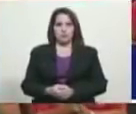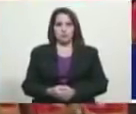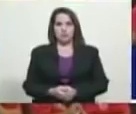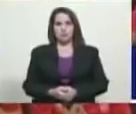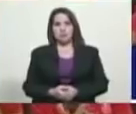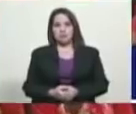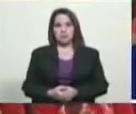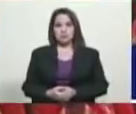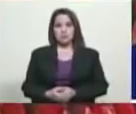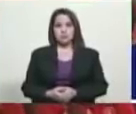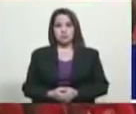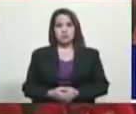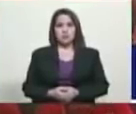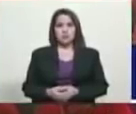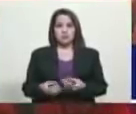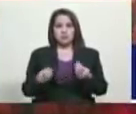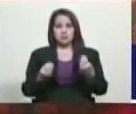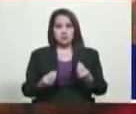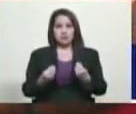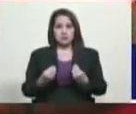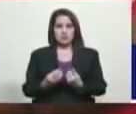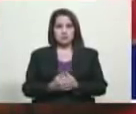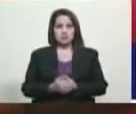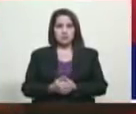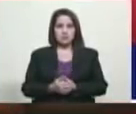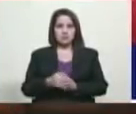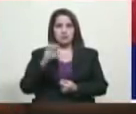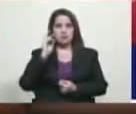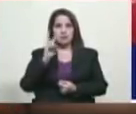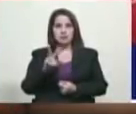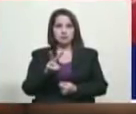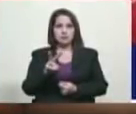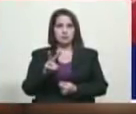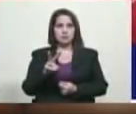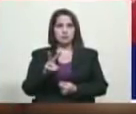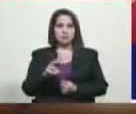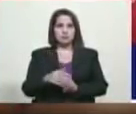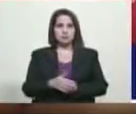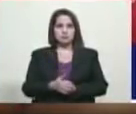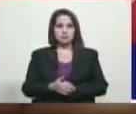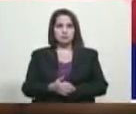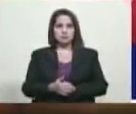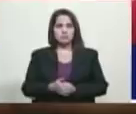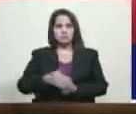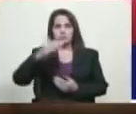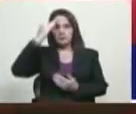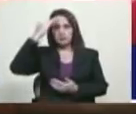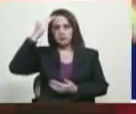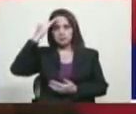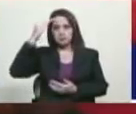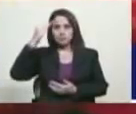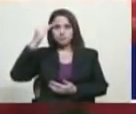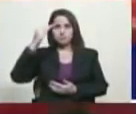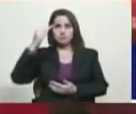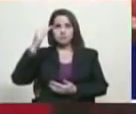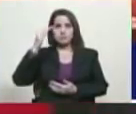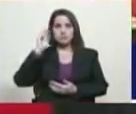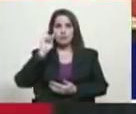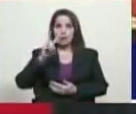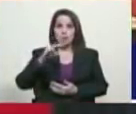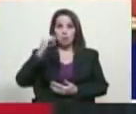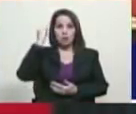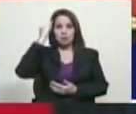Hay que verle la cara al esfuerzo que se han hecho. Quiero saludar a los facilitadores